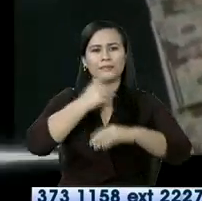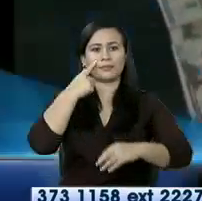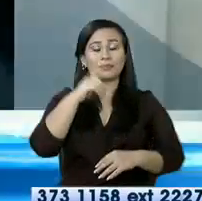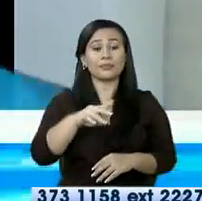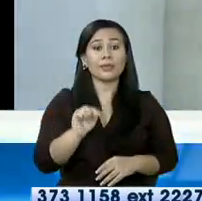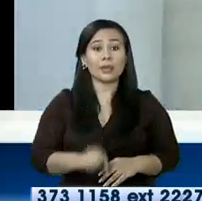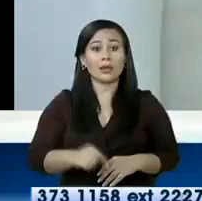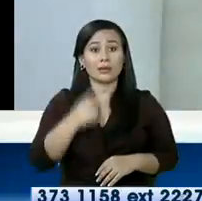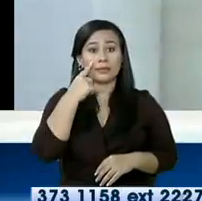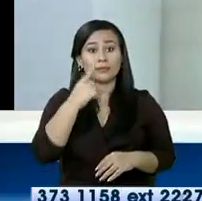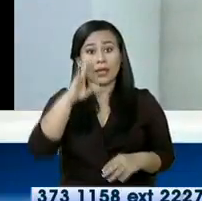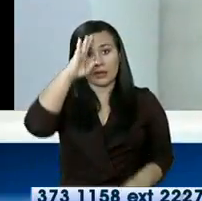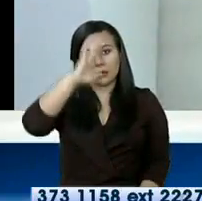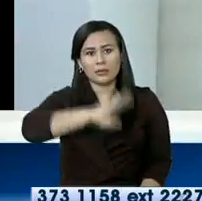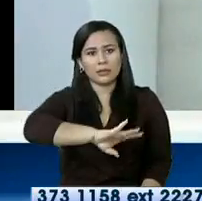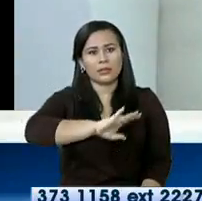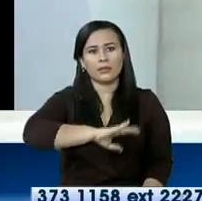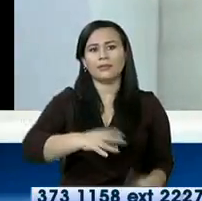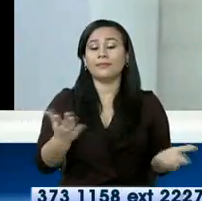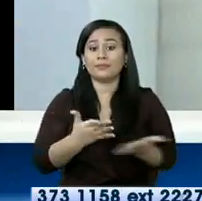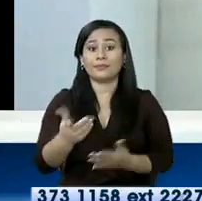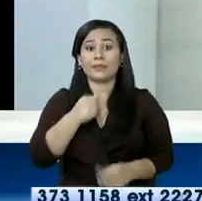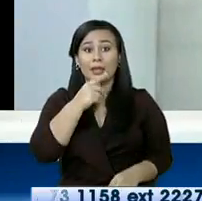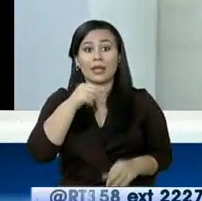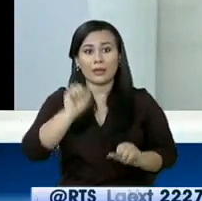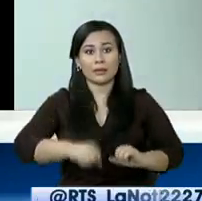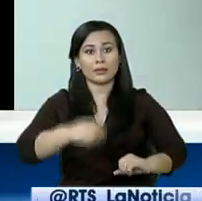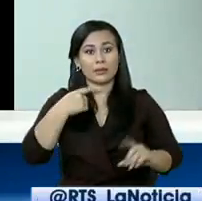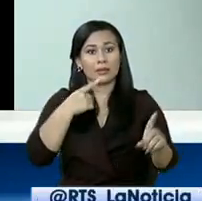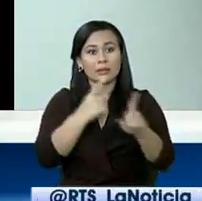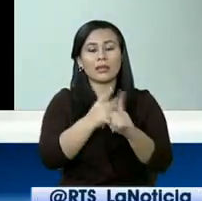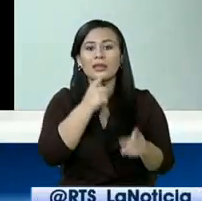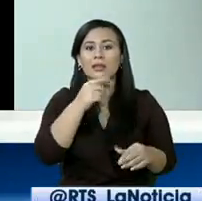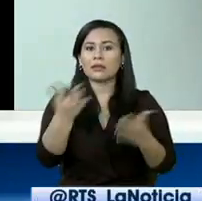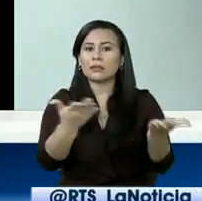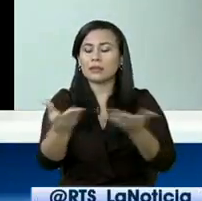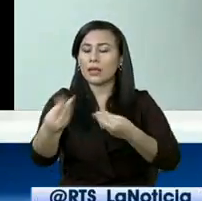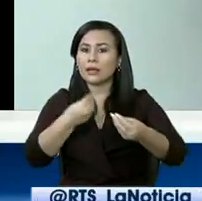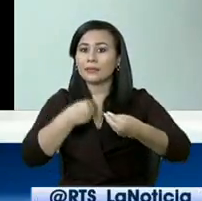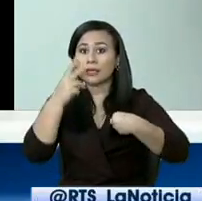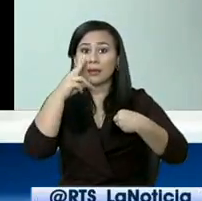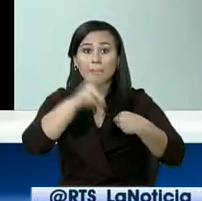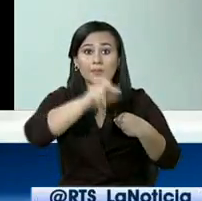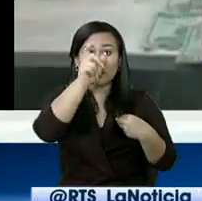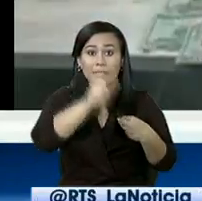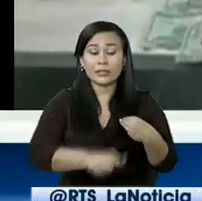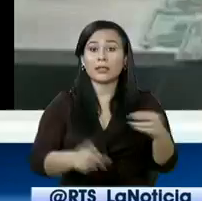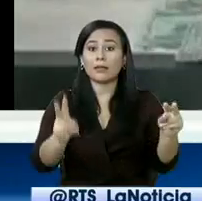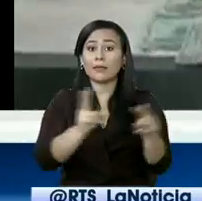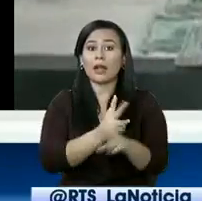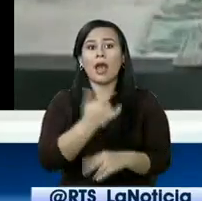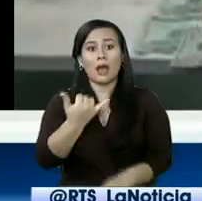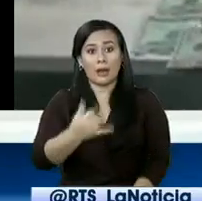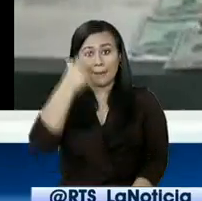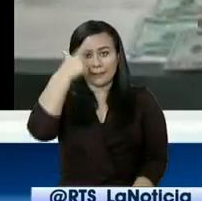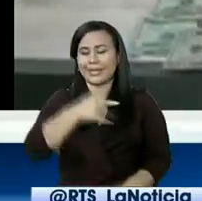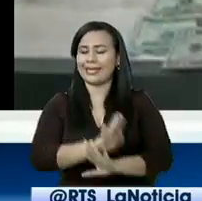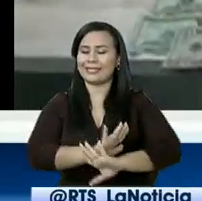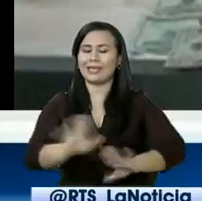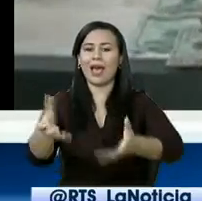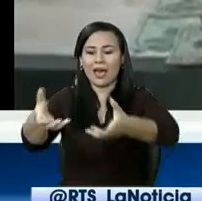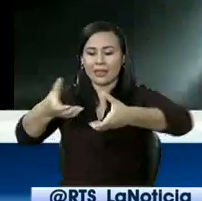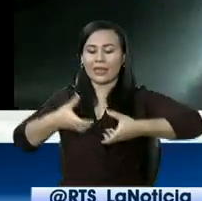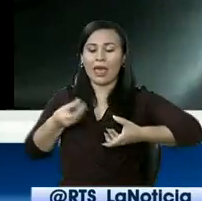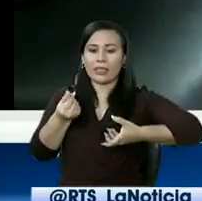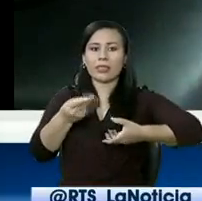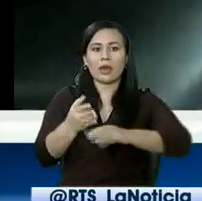la policía realizó una persecución y detuvo a uno de los presuntos involucrados la víctima recuperó todo el dinero que le habían robado